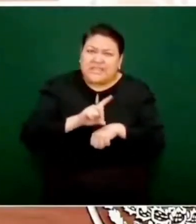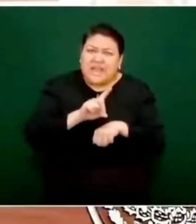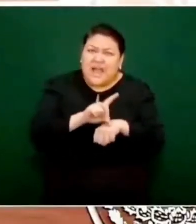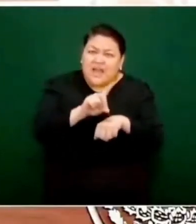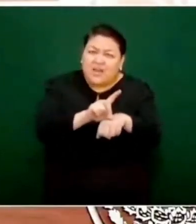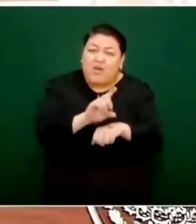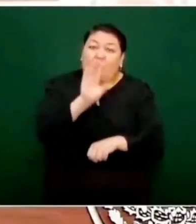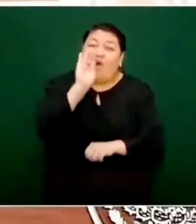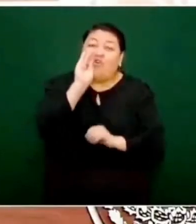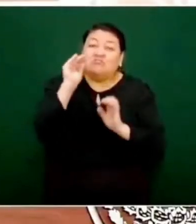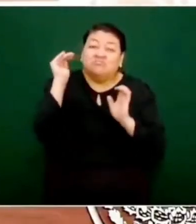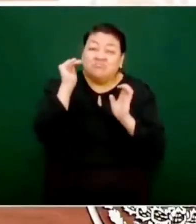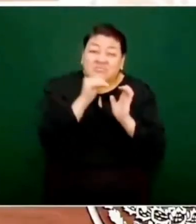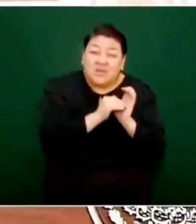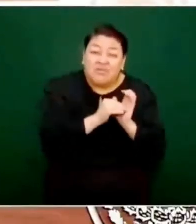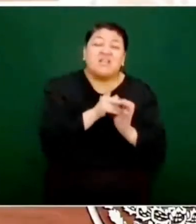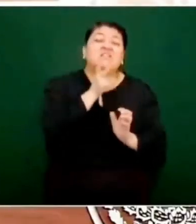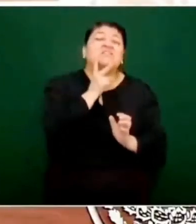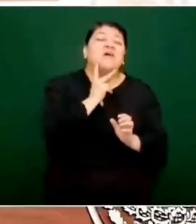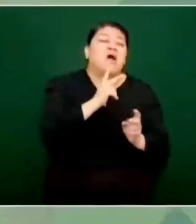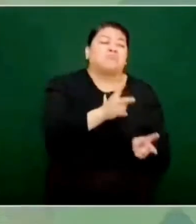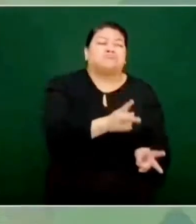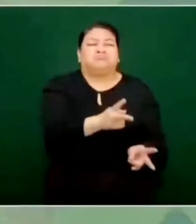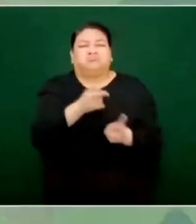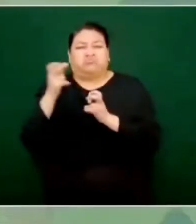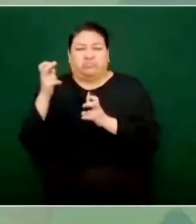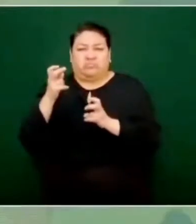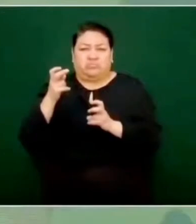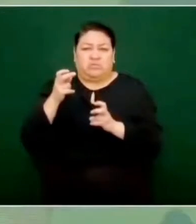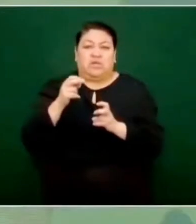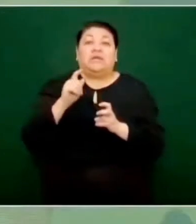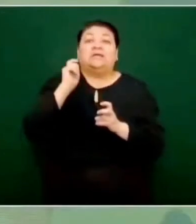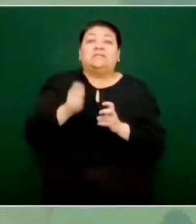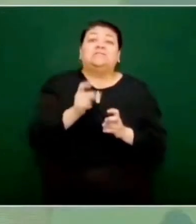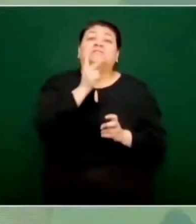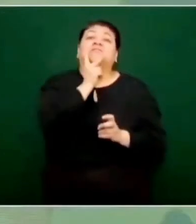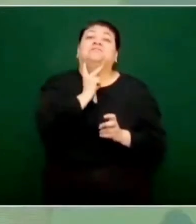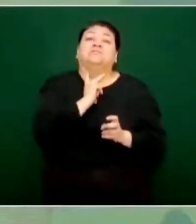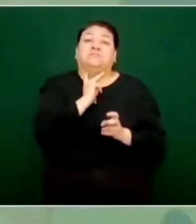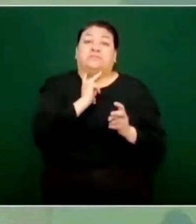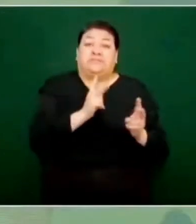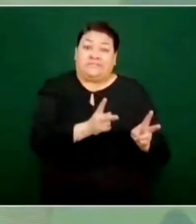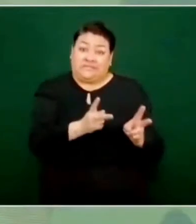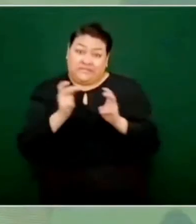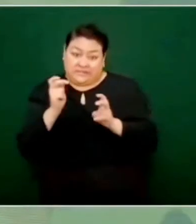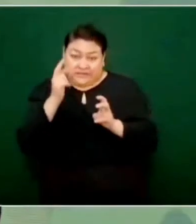80,000 barriles. Lo hemos bajado a